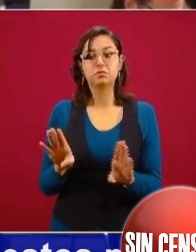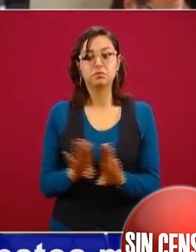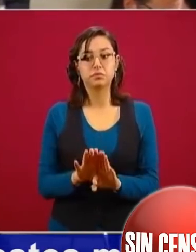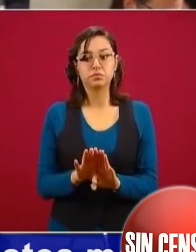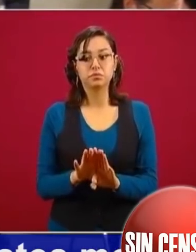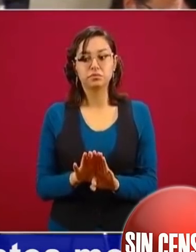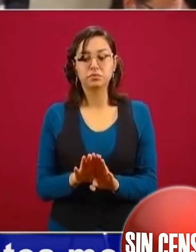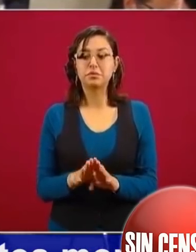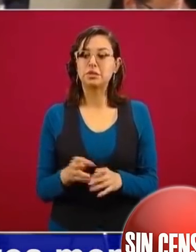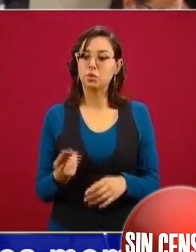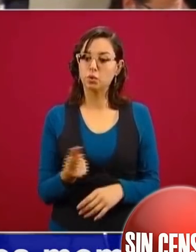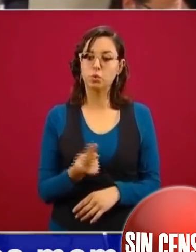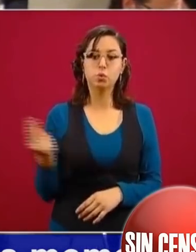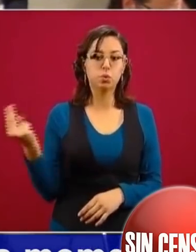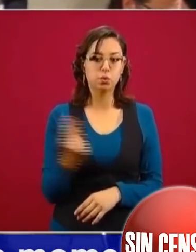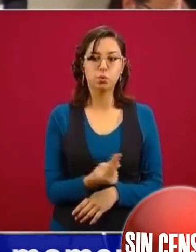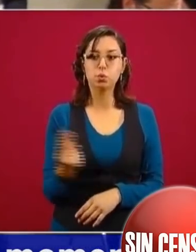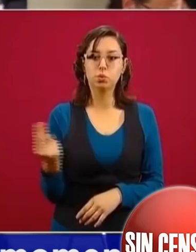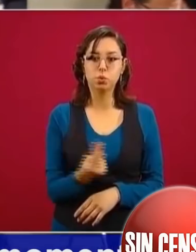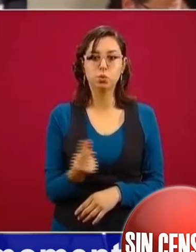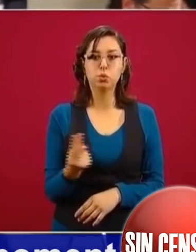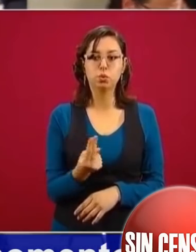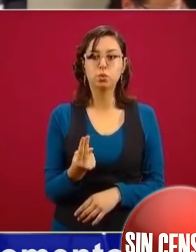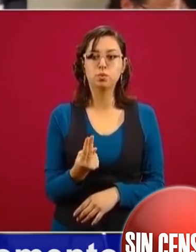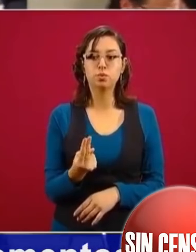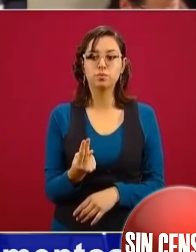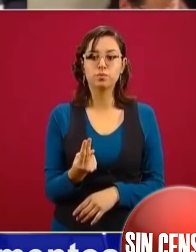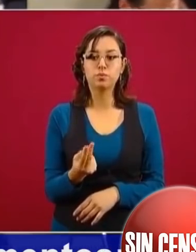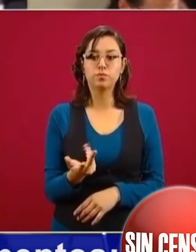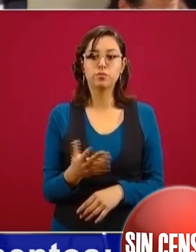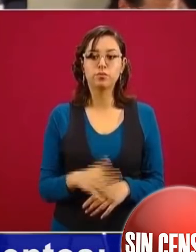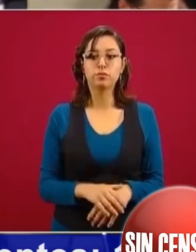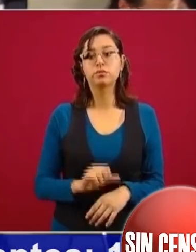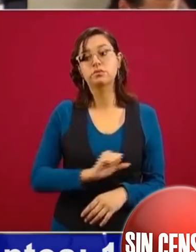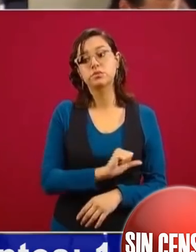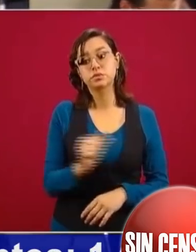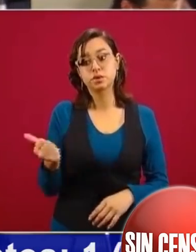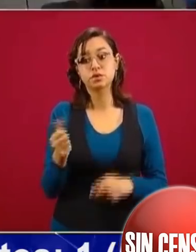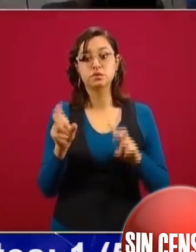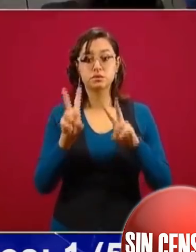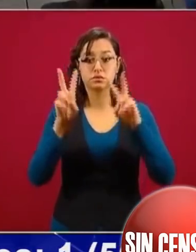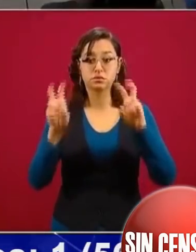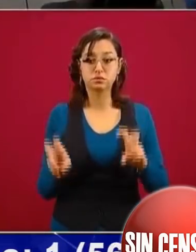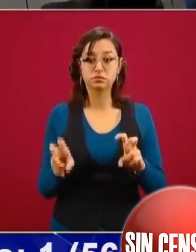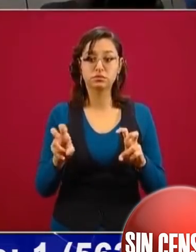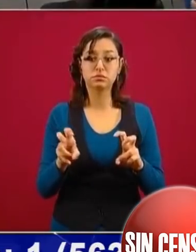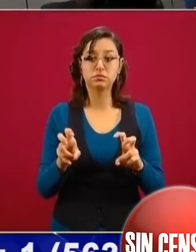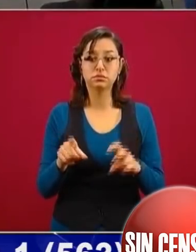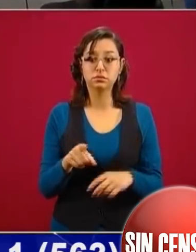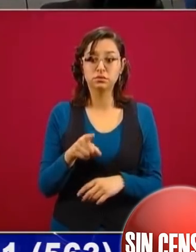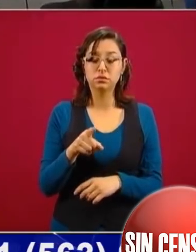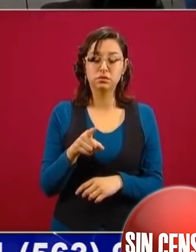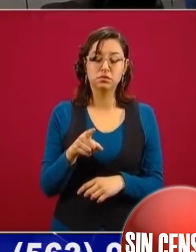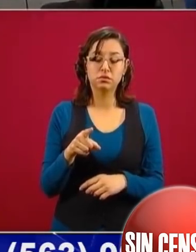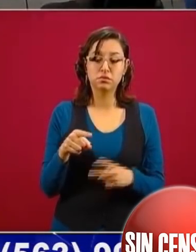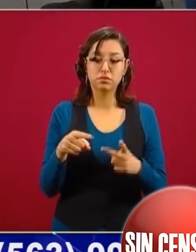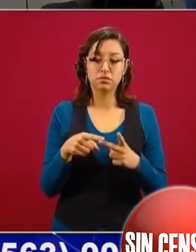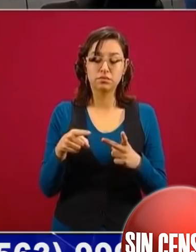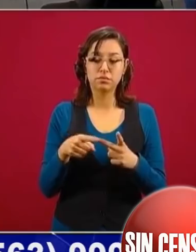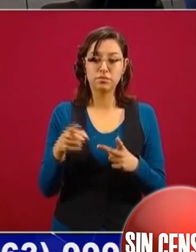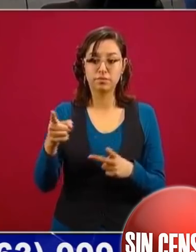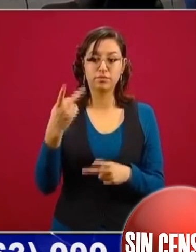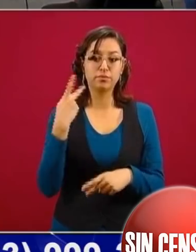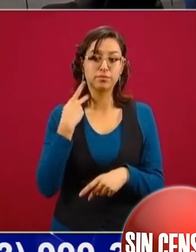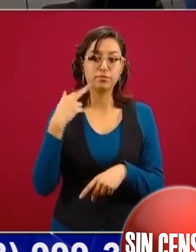muy necesaria para ellos pues esta respuesta. Por otro lado, presidente, una pregunta al